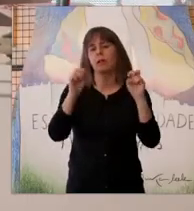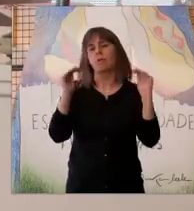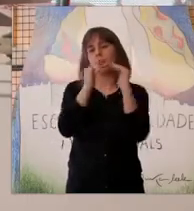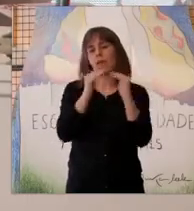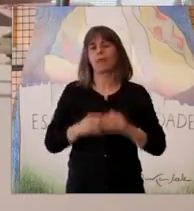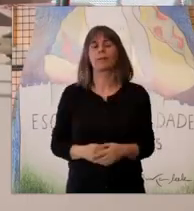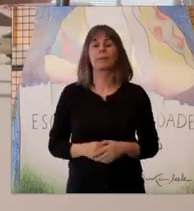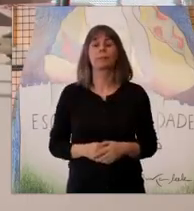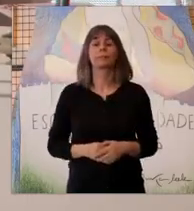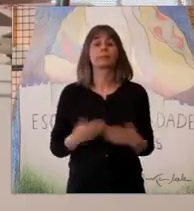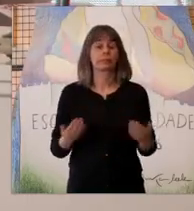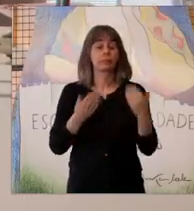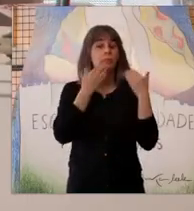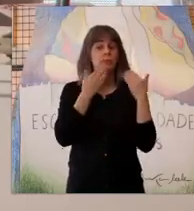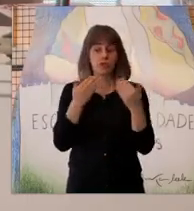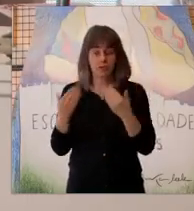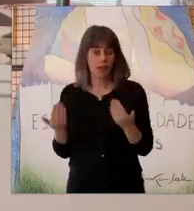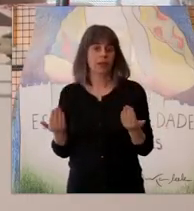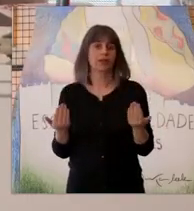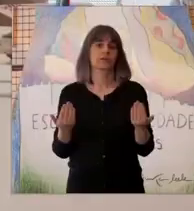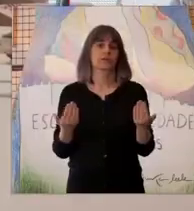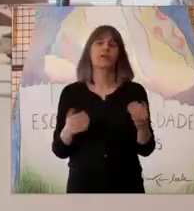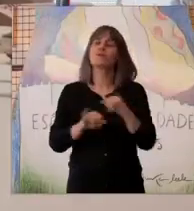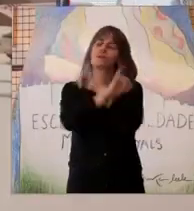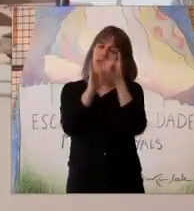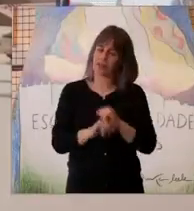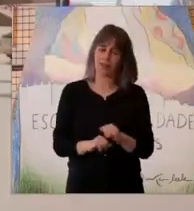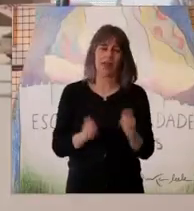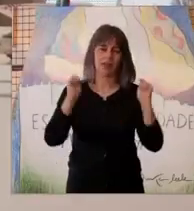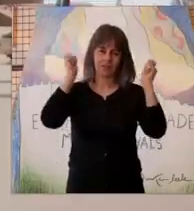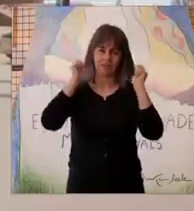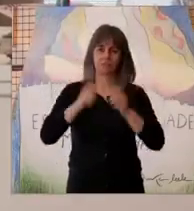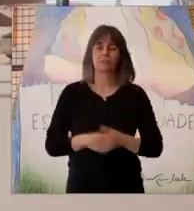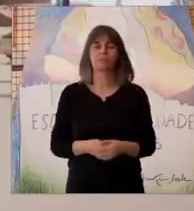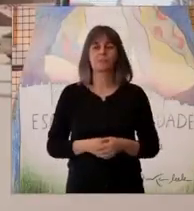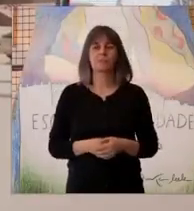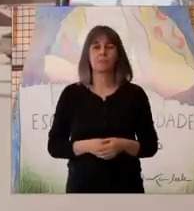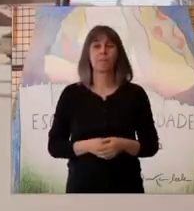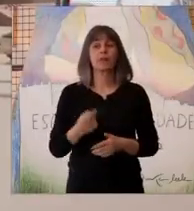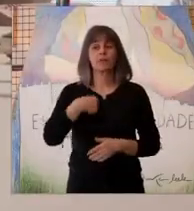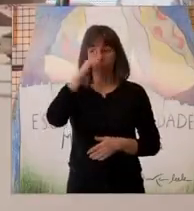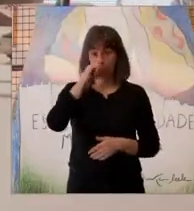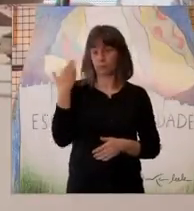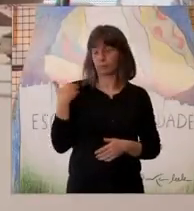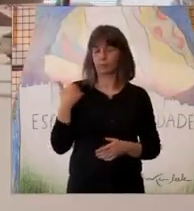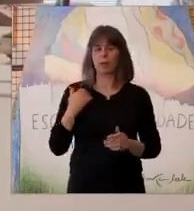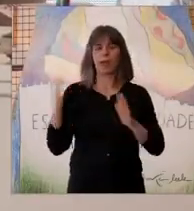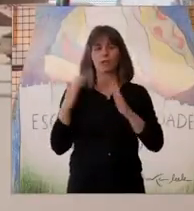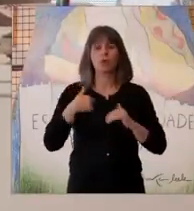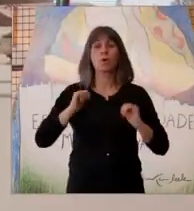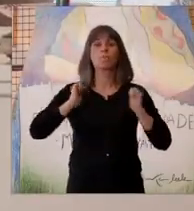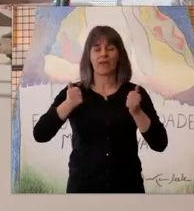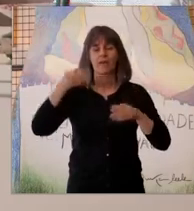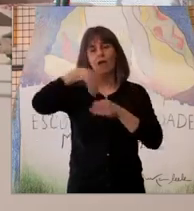Así que muchas gracias y muchas felicidades por esto recuerdo mis inicios en el periodismo